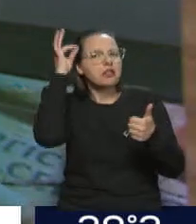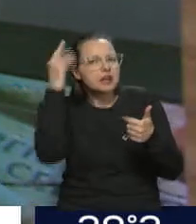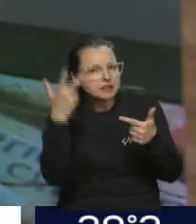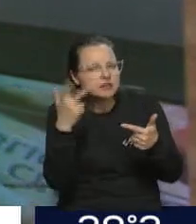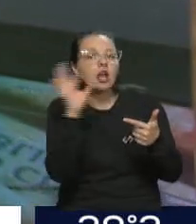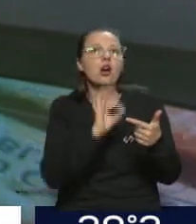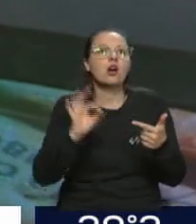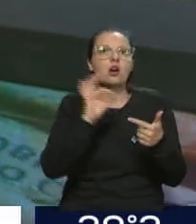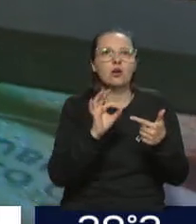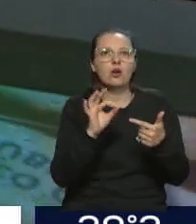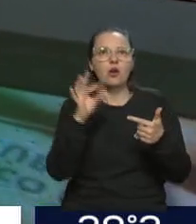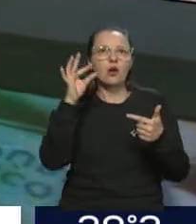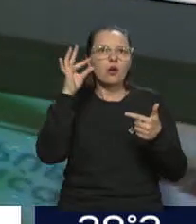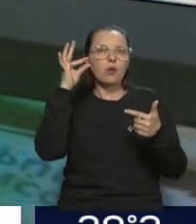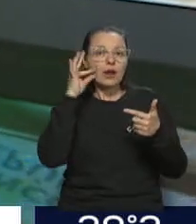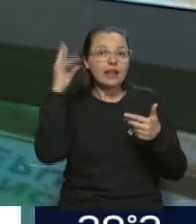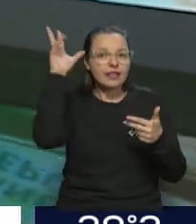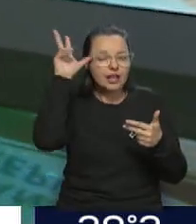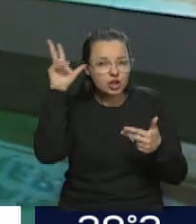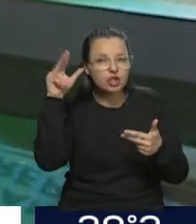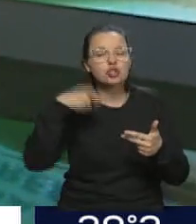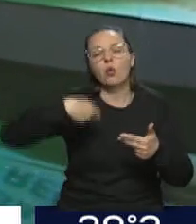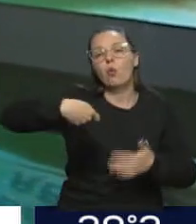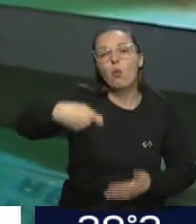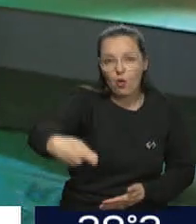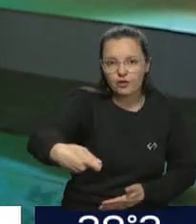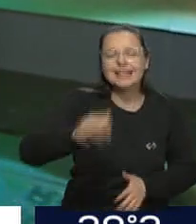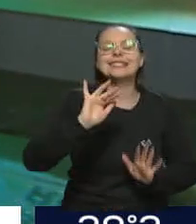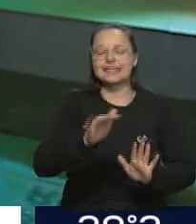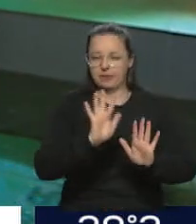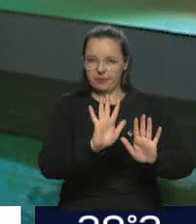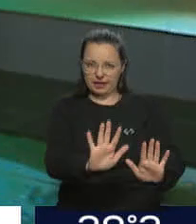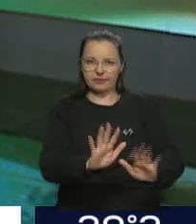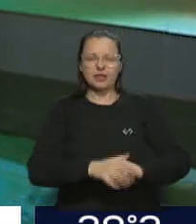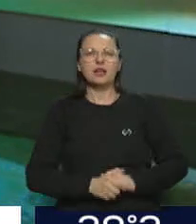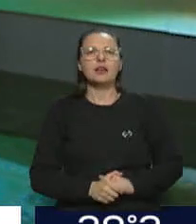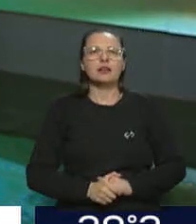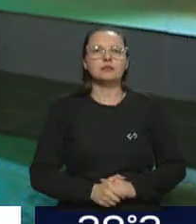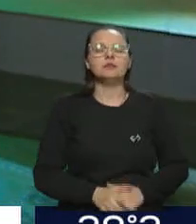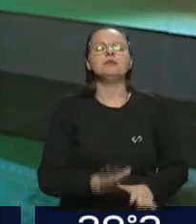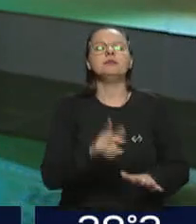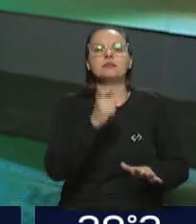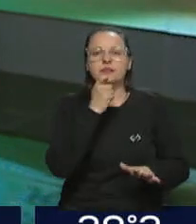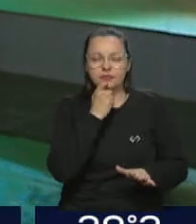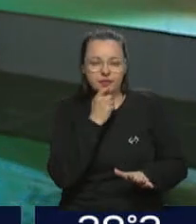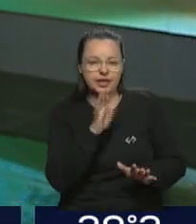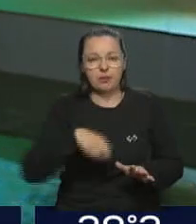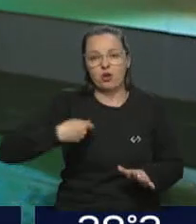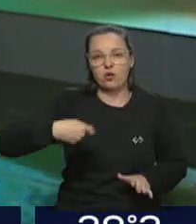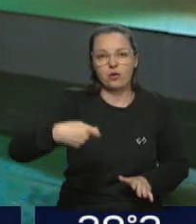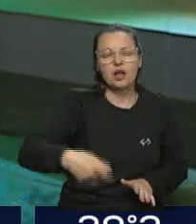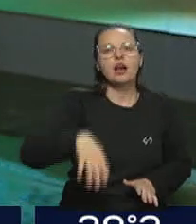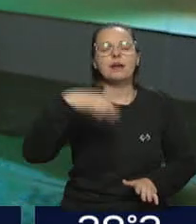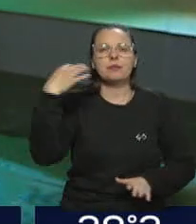la posibilidad que ellos pueden elegir. Pero mira, porque las condiciones son distintas. Vamos a comenzar por los jubilados. En el mes de octubre ellos podían